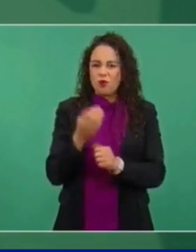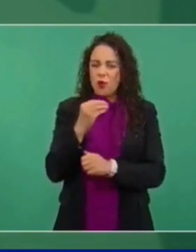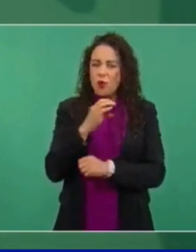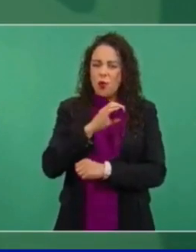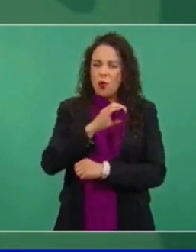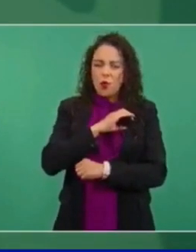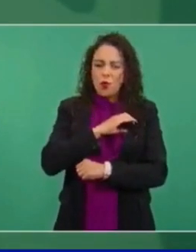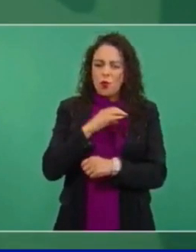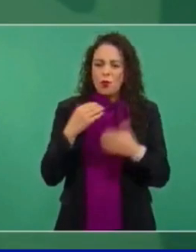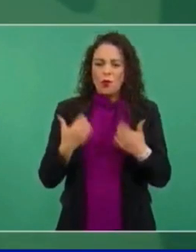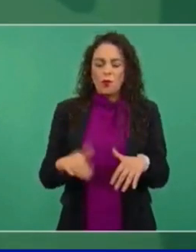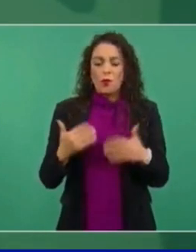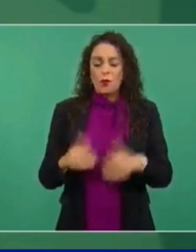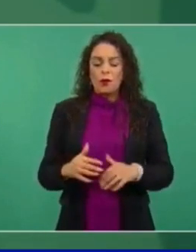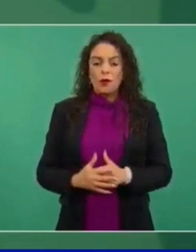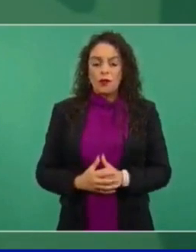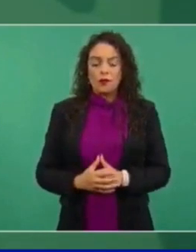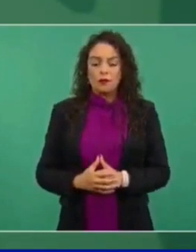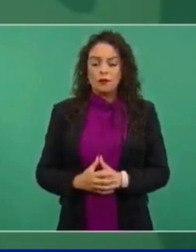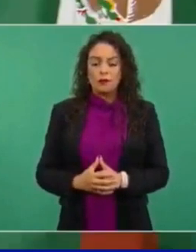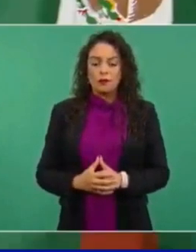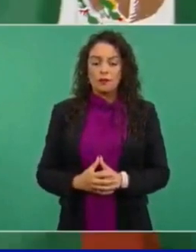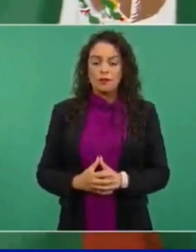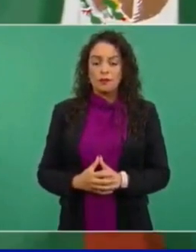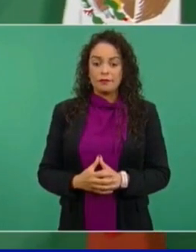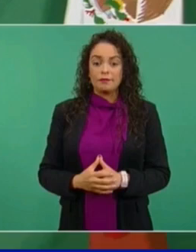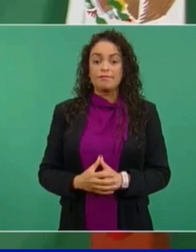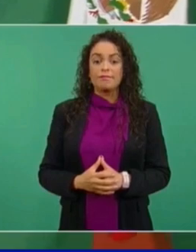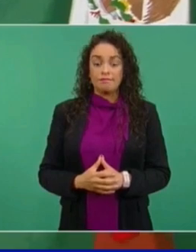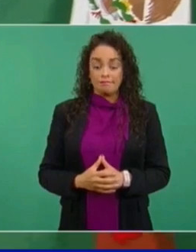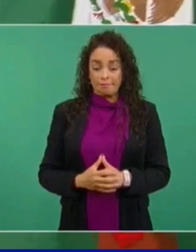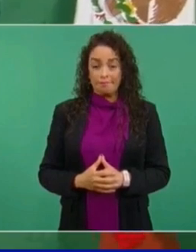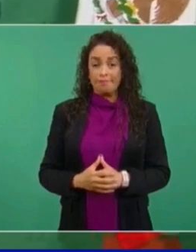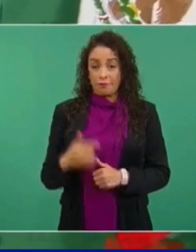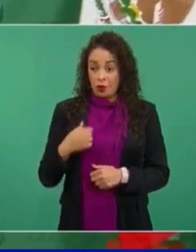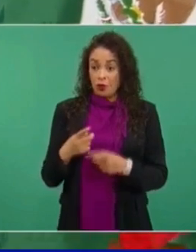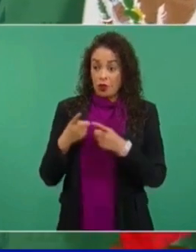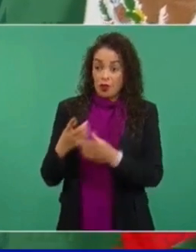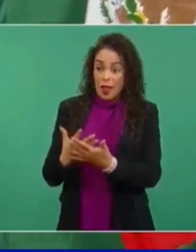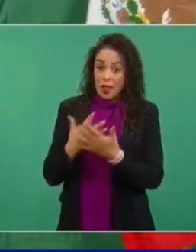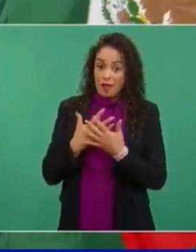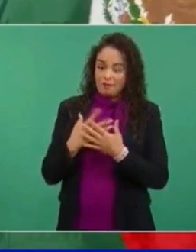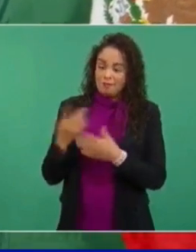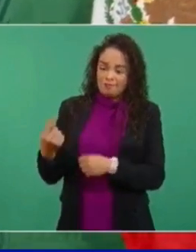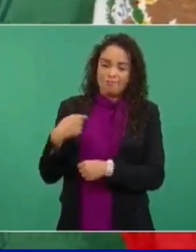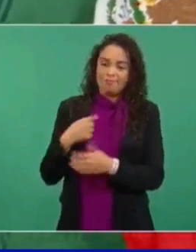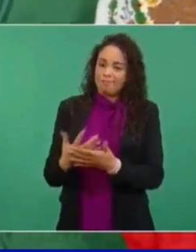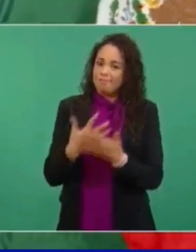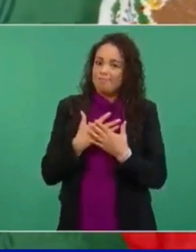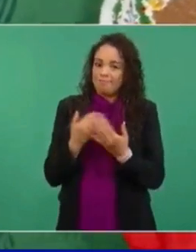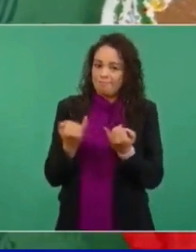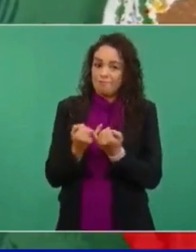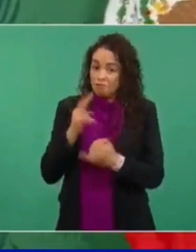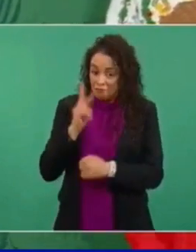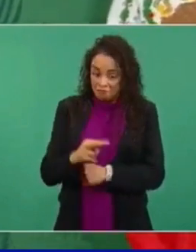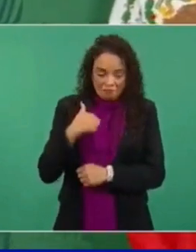aplica de que amor con amor se paga. Entonces estoy muy satisfecho, muy contento.